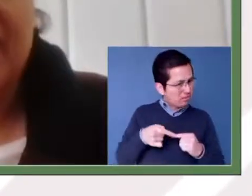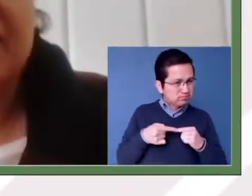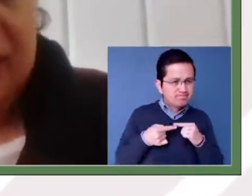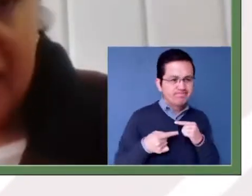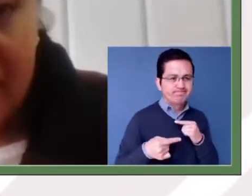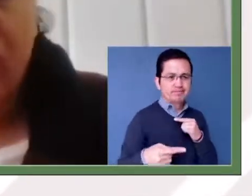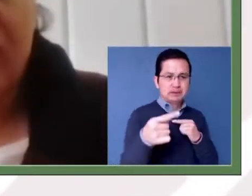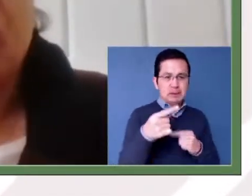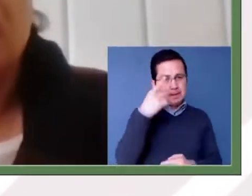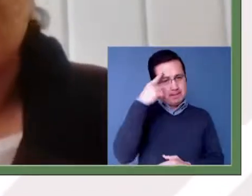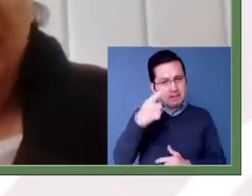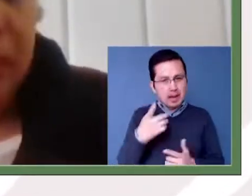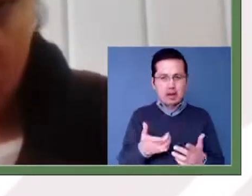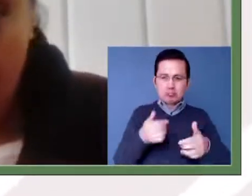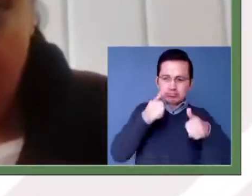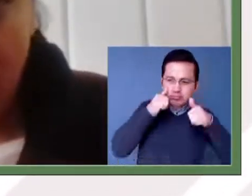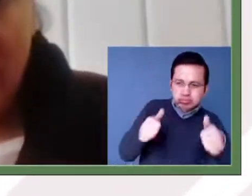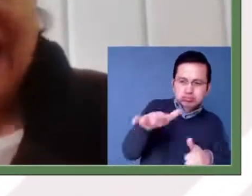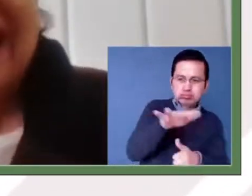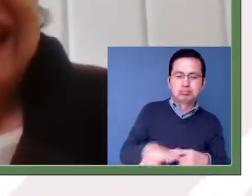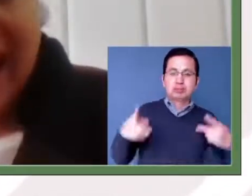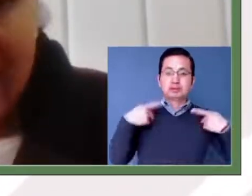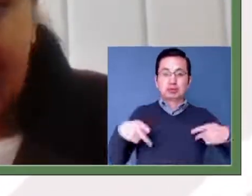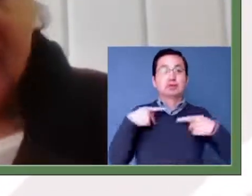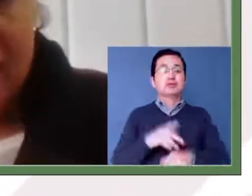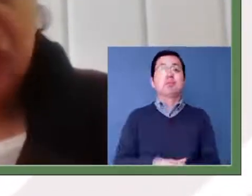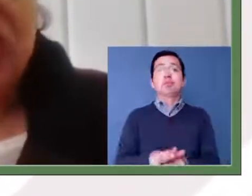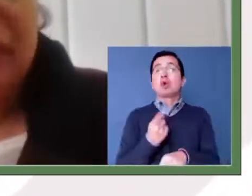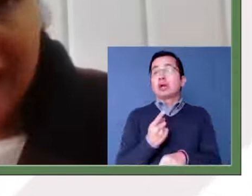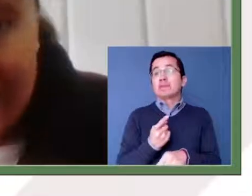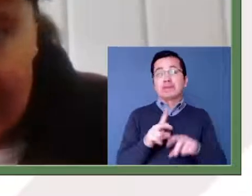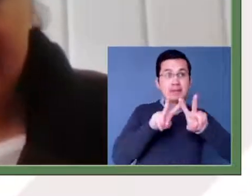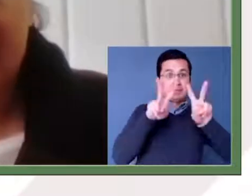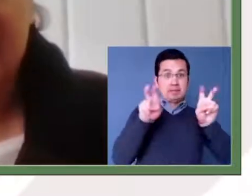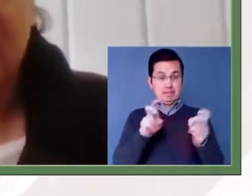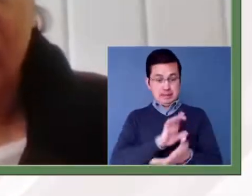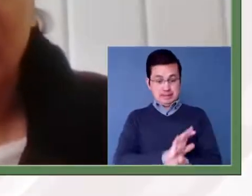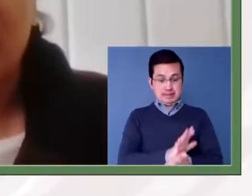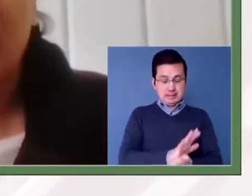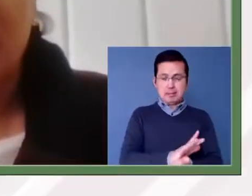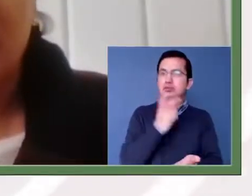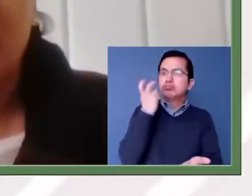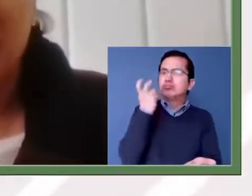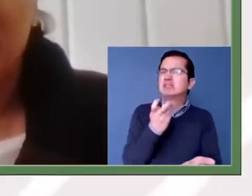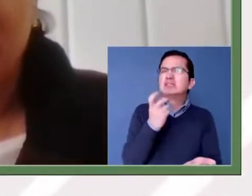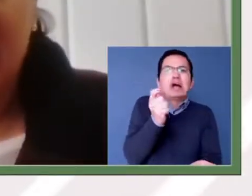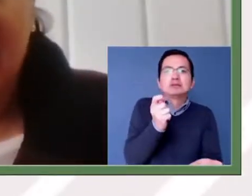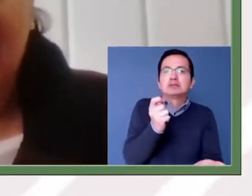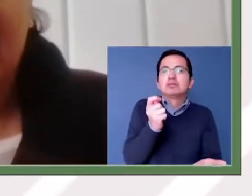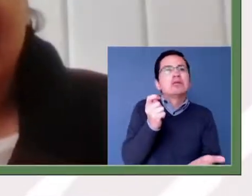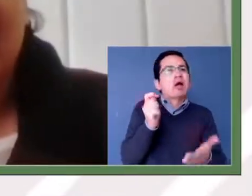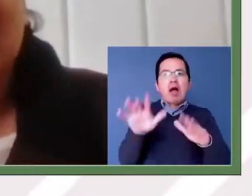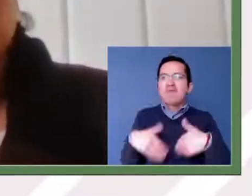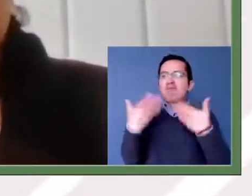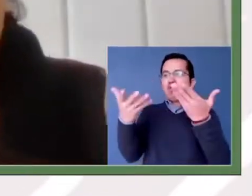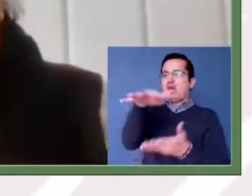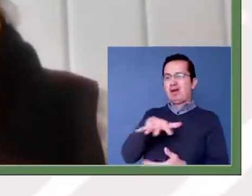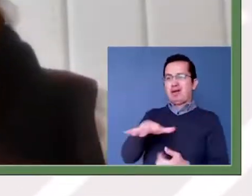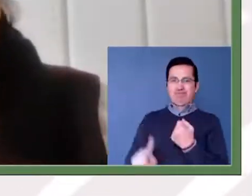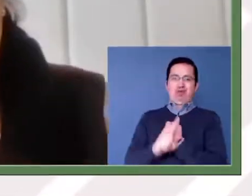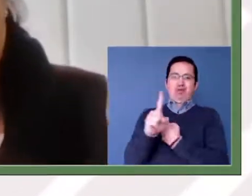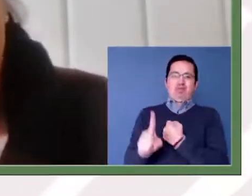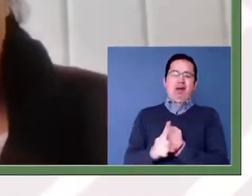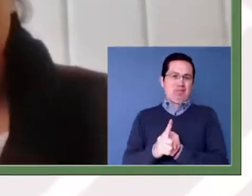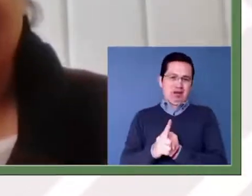que la discriminación es un problema público y de ahí tenemos que partir, ¿no?, para poder